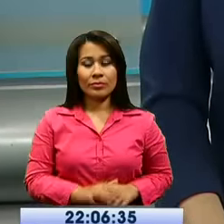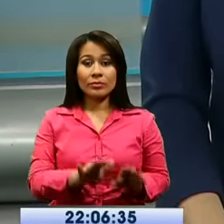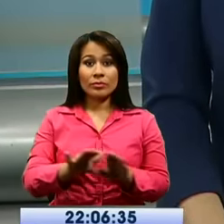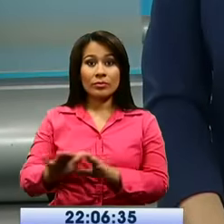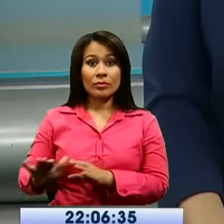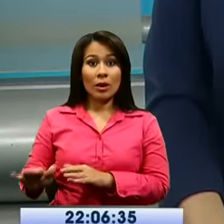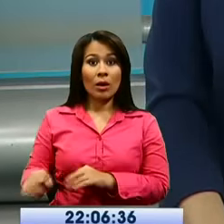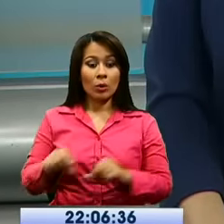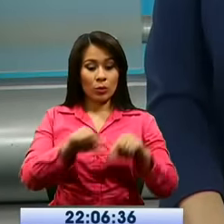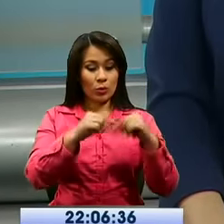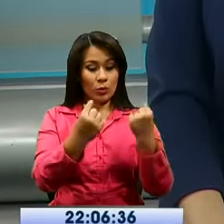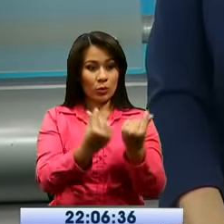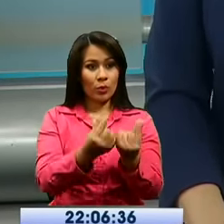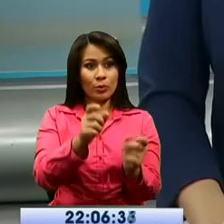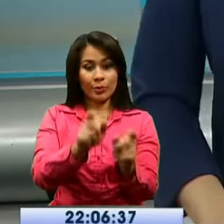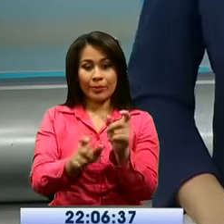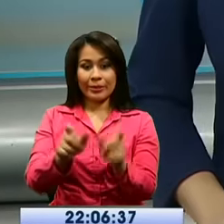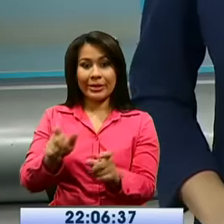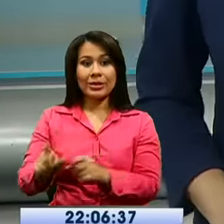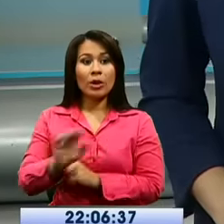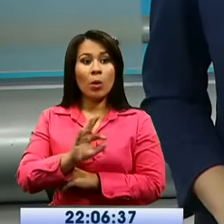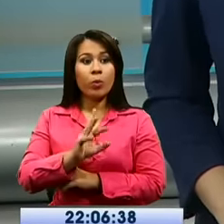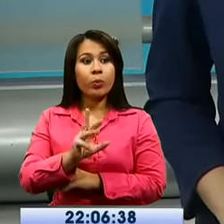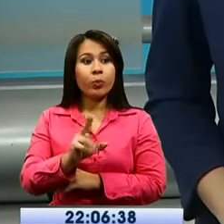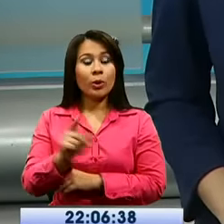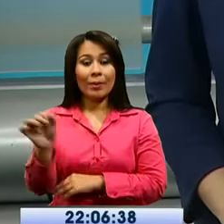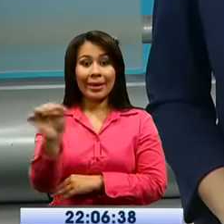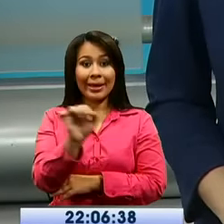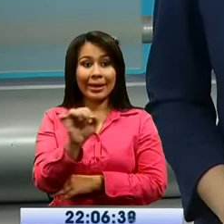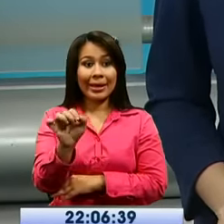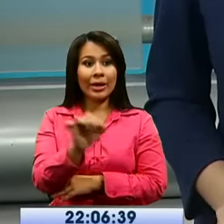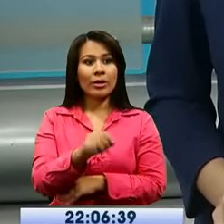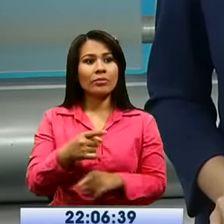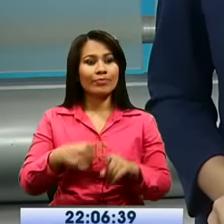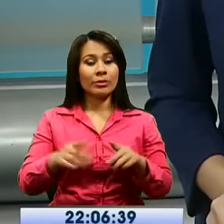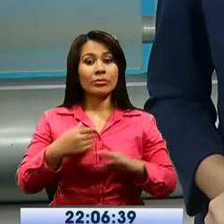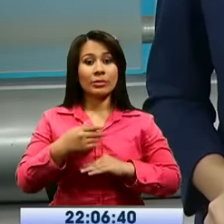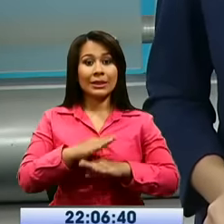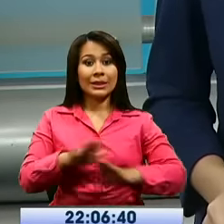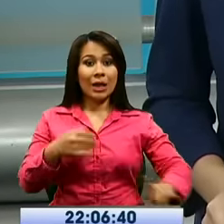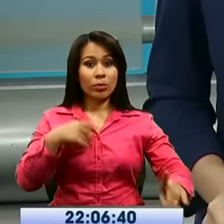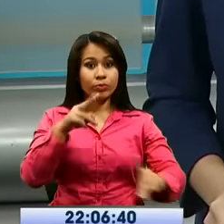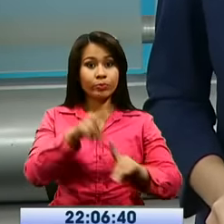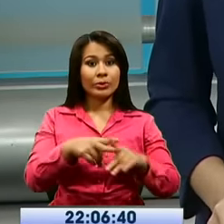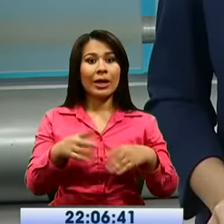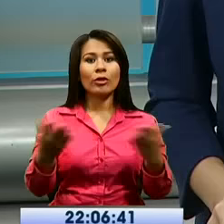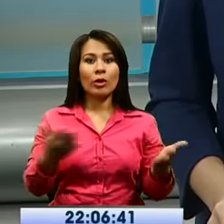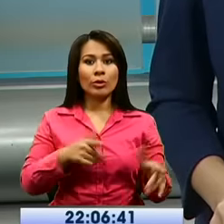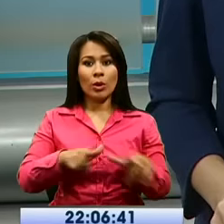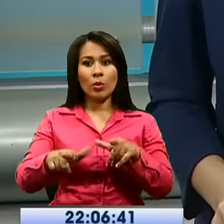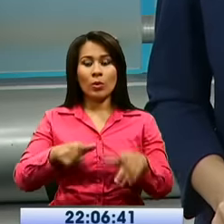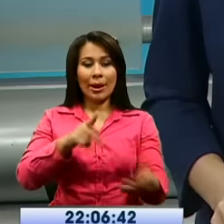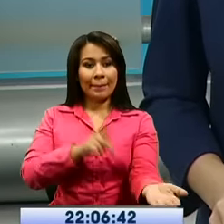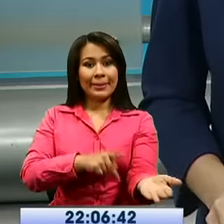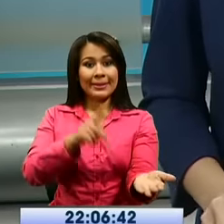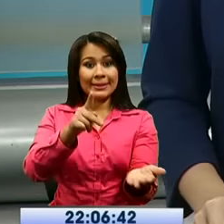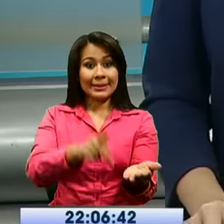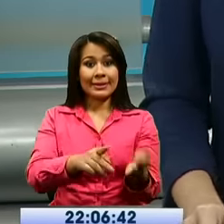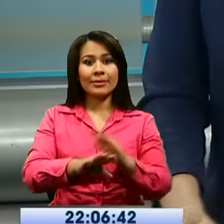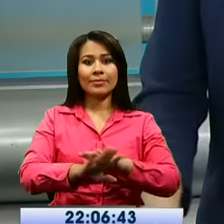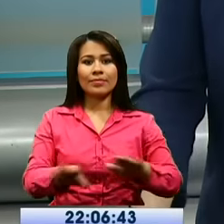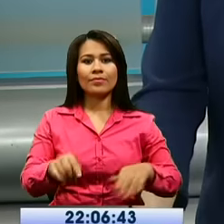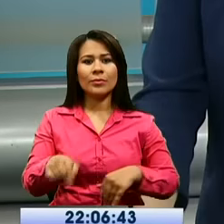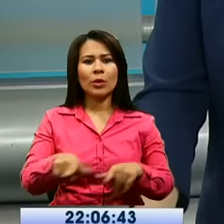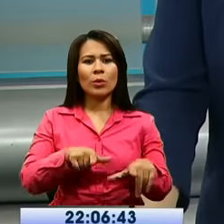Una presunta organización dedicada al robo de vehículos fue desarticulada por la Policía Judicial de la subzona Pichincha. En el sector